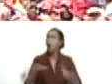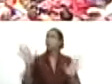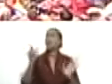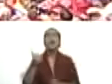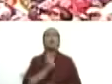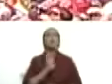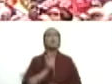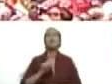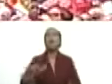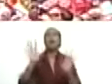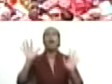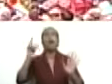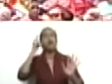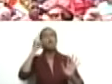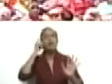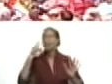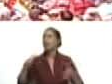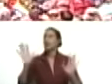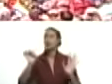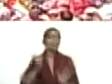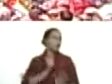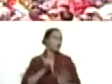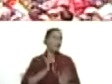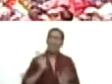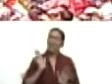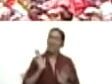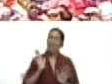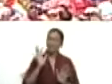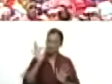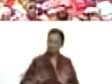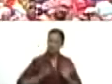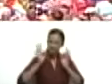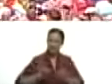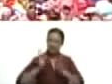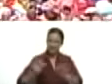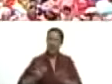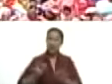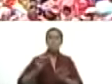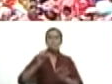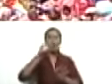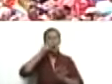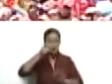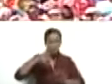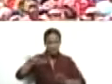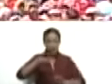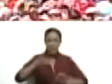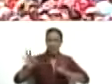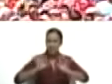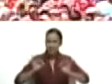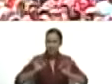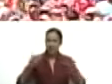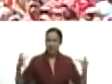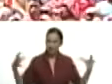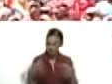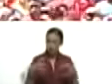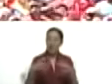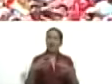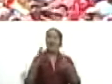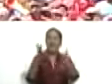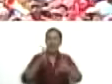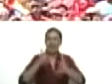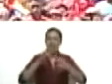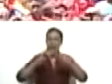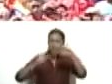pongan, donde no las pongan, el pueblo organizado y preparado para ganar las próximas